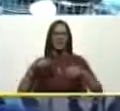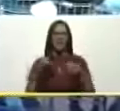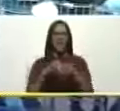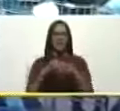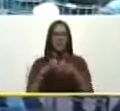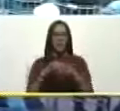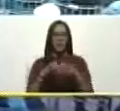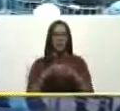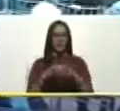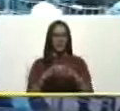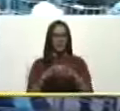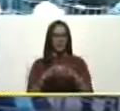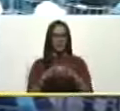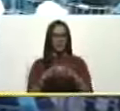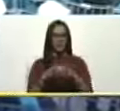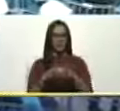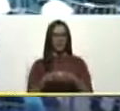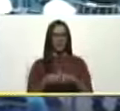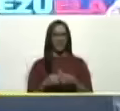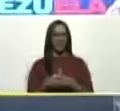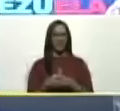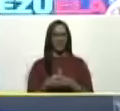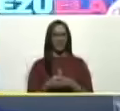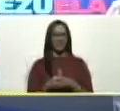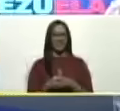agrupación de Zen